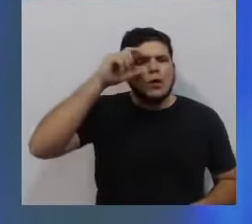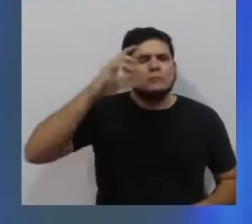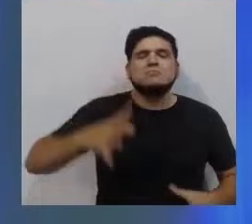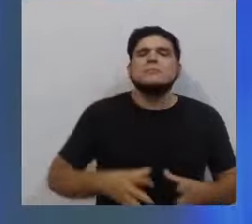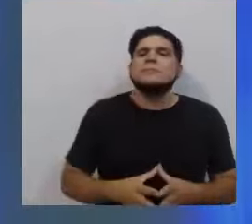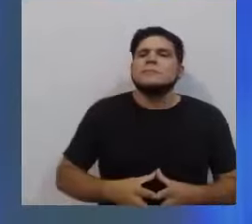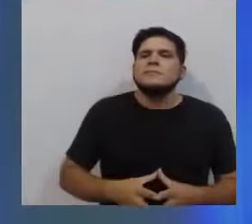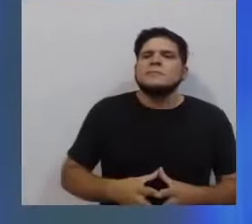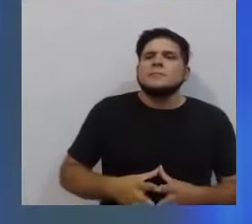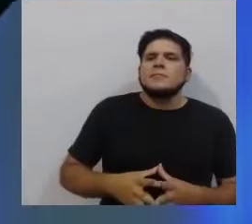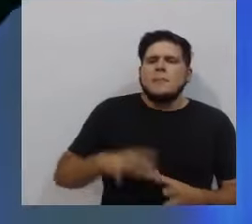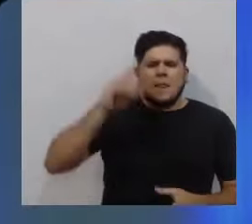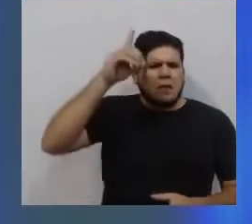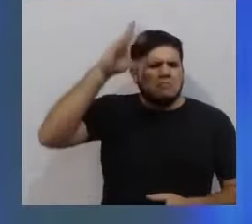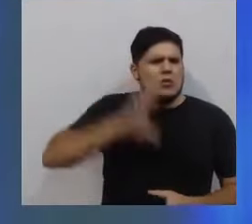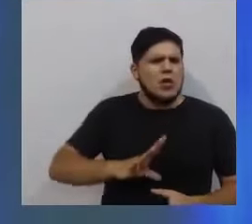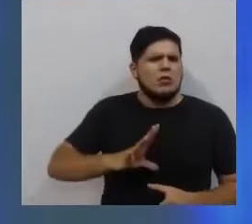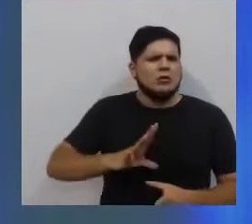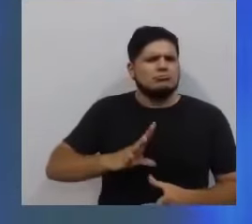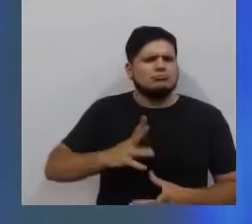con un río cerrado